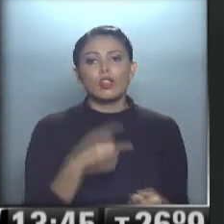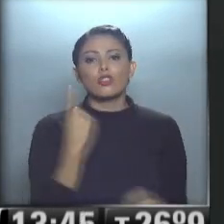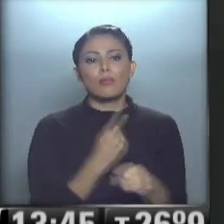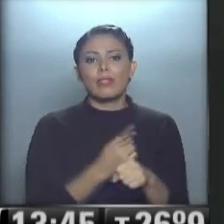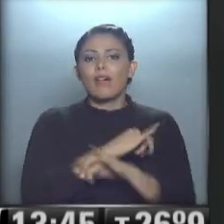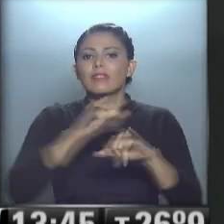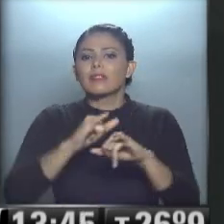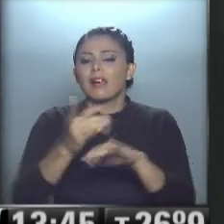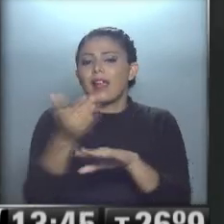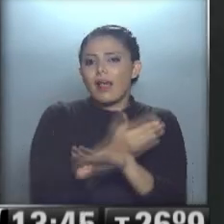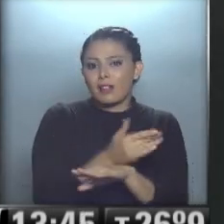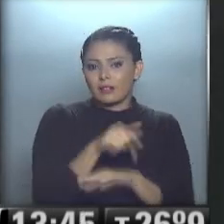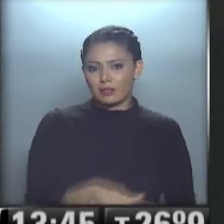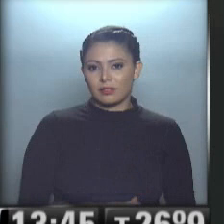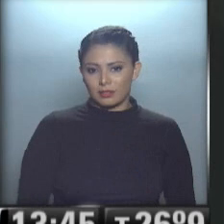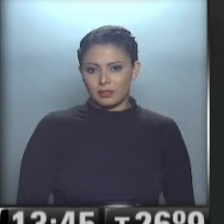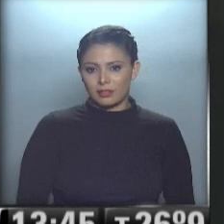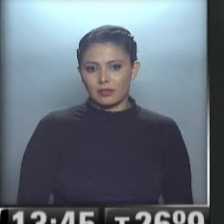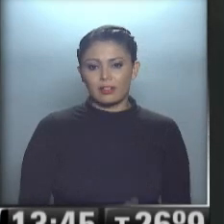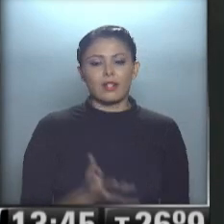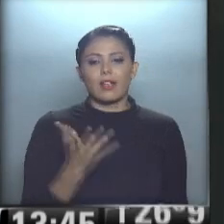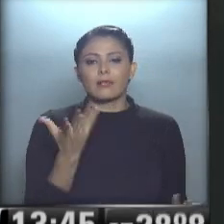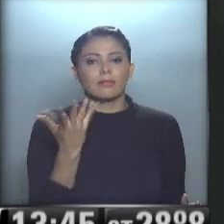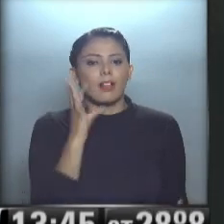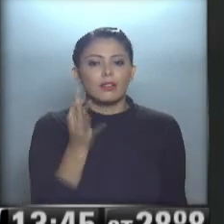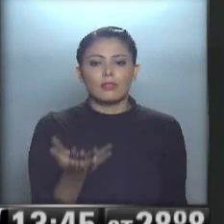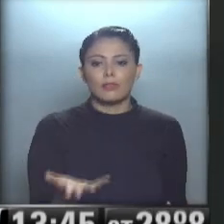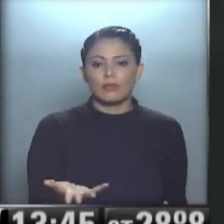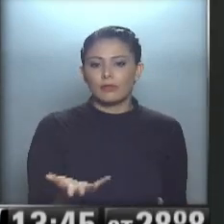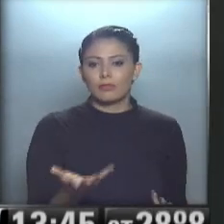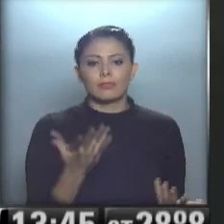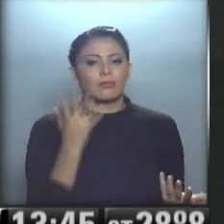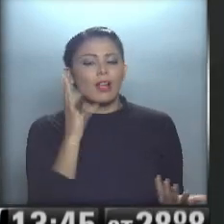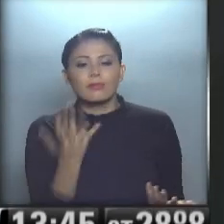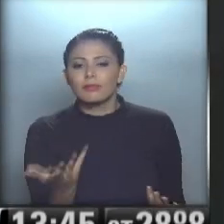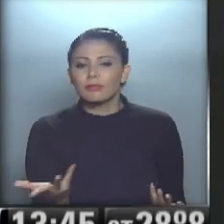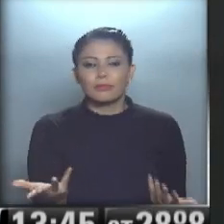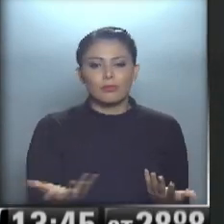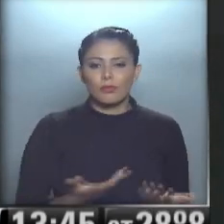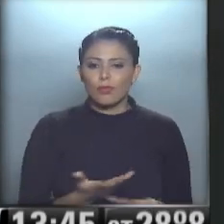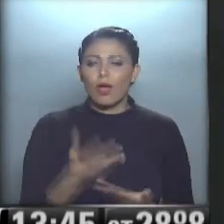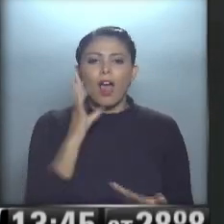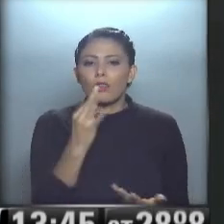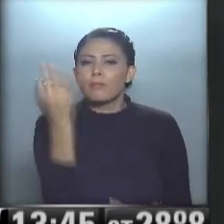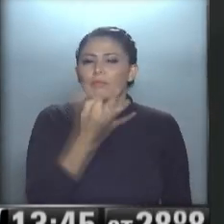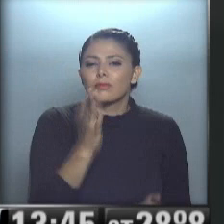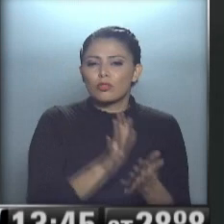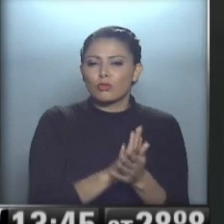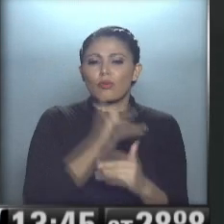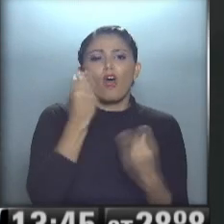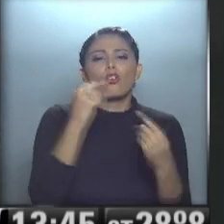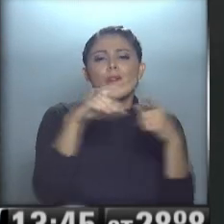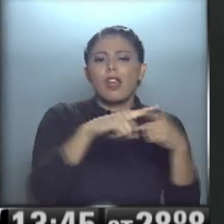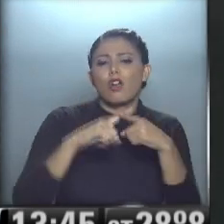adelantar eh ninguna Eh ningunas particularidades del proceso de